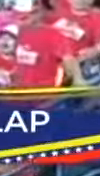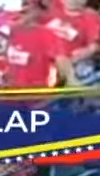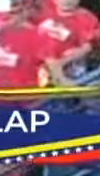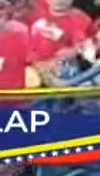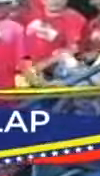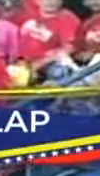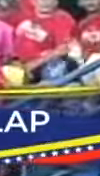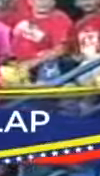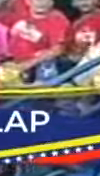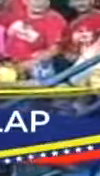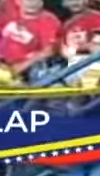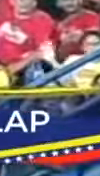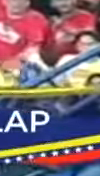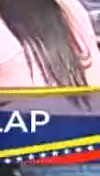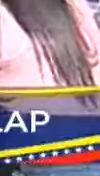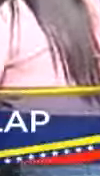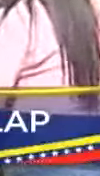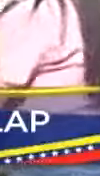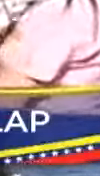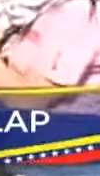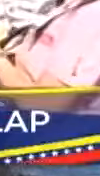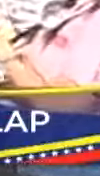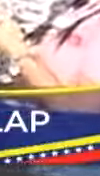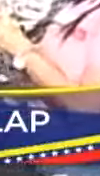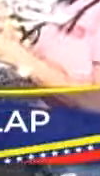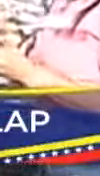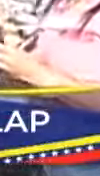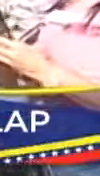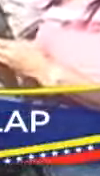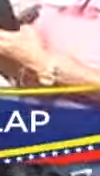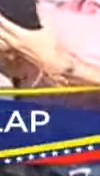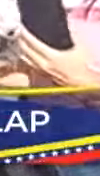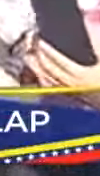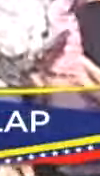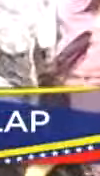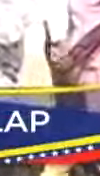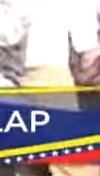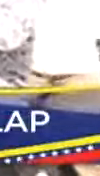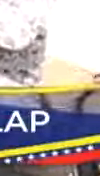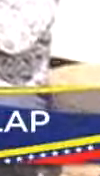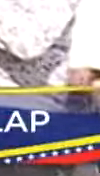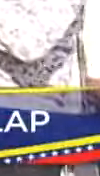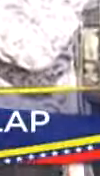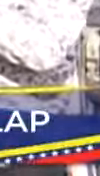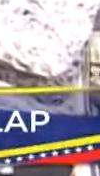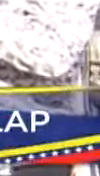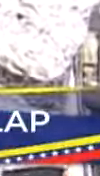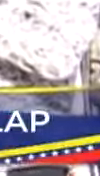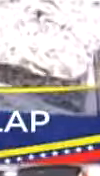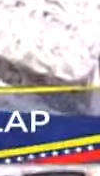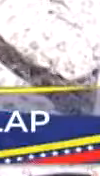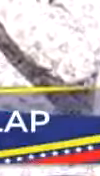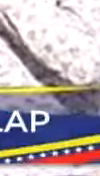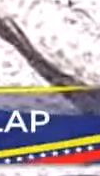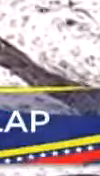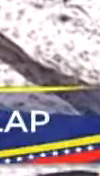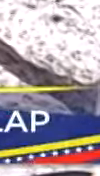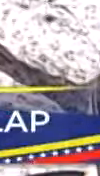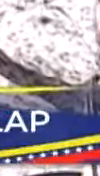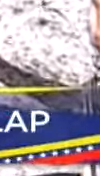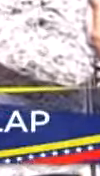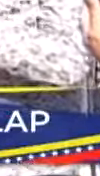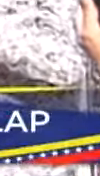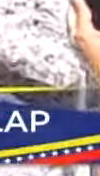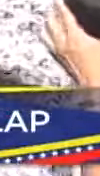varios empresarios en varios países y trataron de cortar los CLAP para provocar una conmoción nacional. Así lo daba a conocer el jefe de Estado